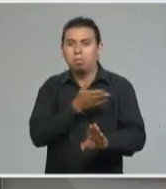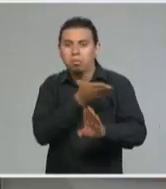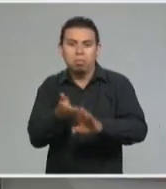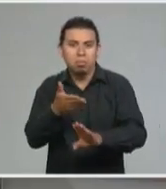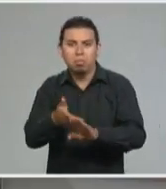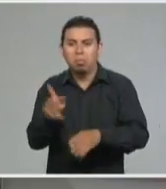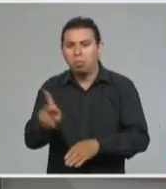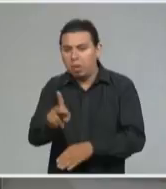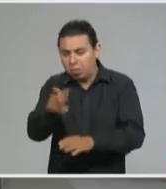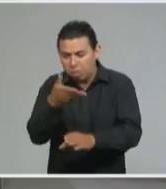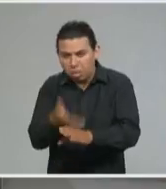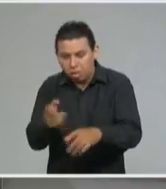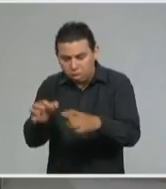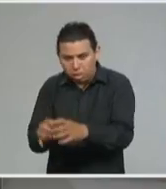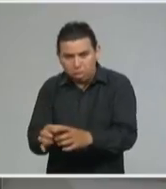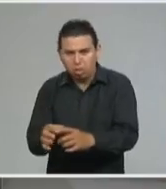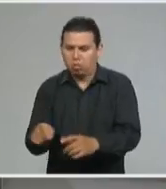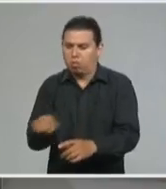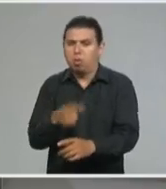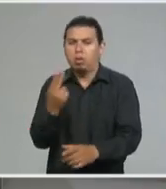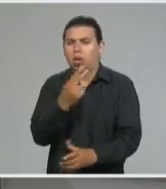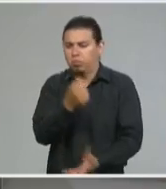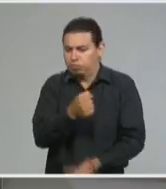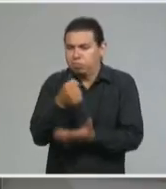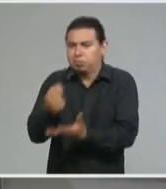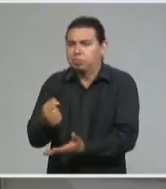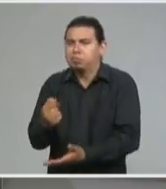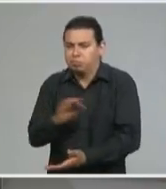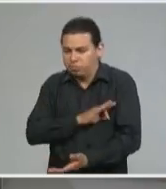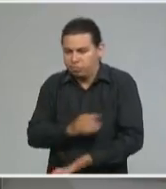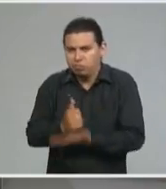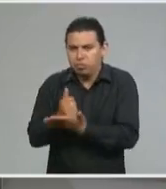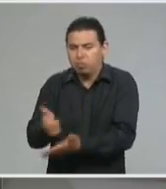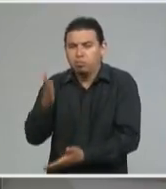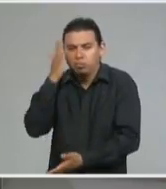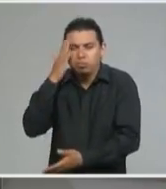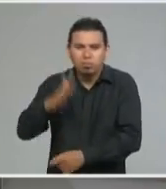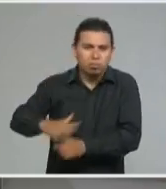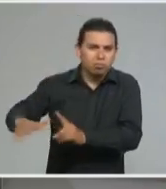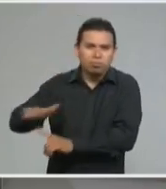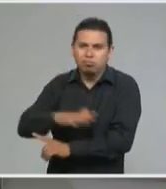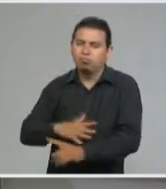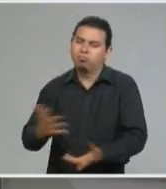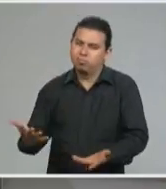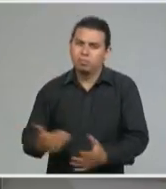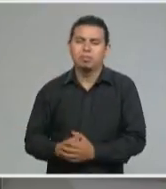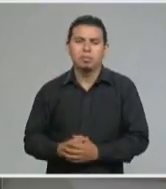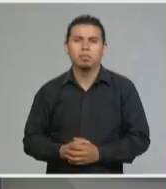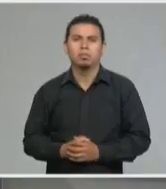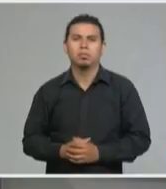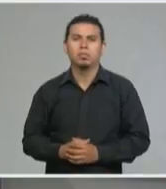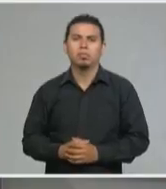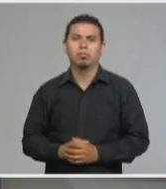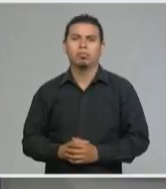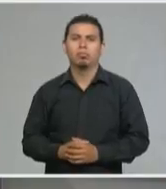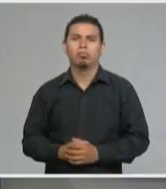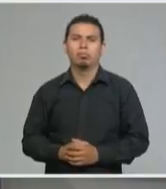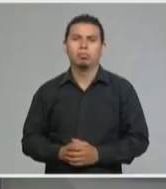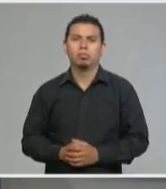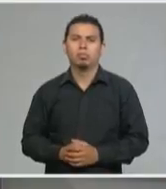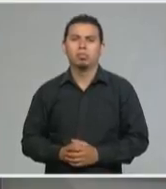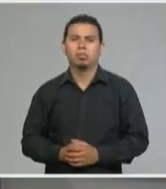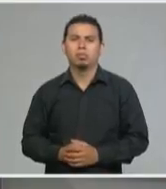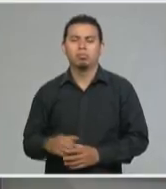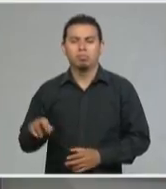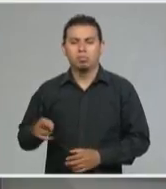de un pueblo que reclaman recursos de su cabecera municipal, de la zona de Monteverde, de